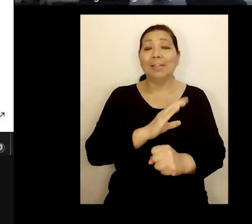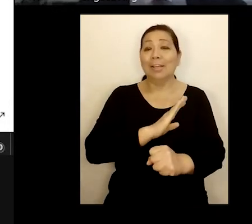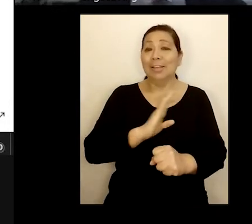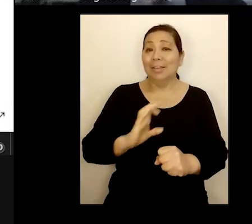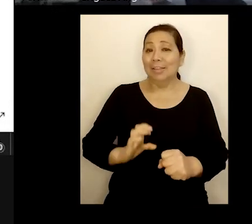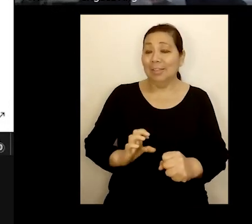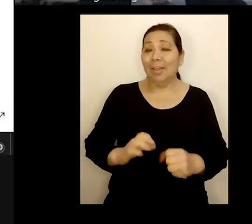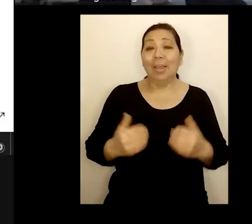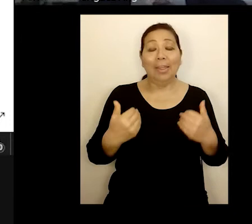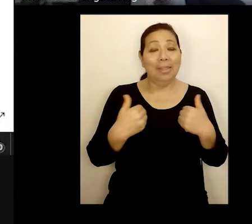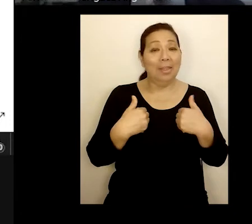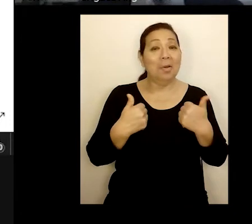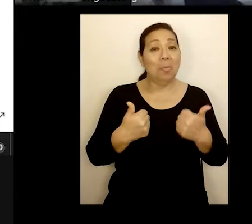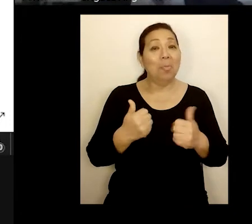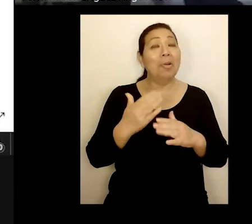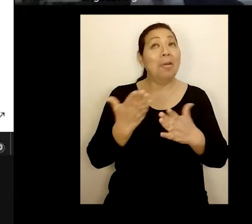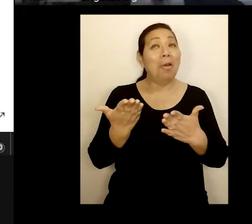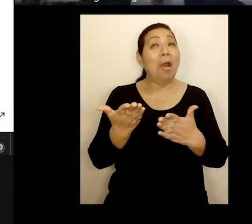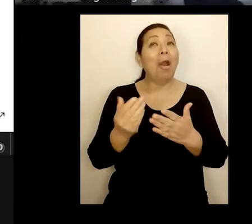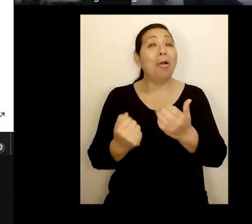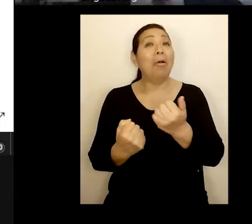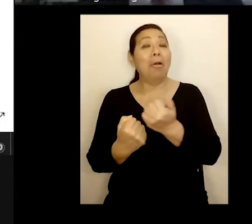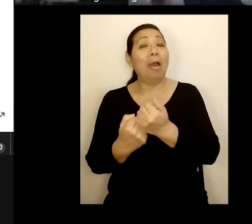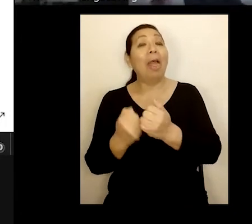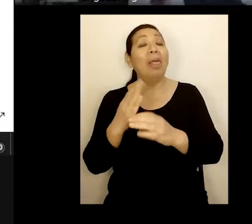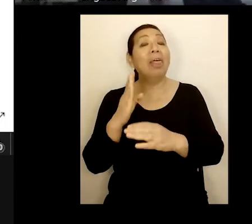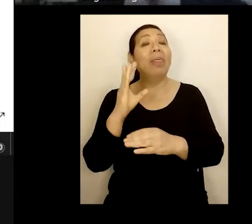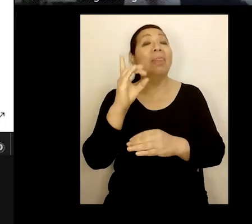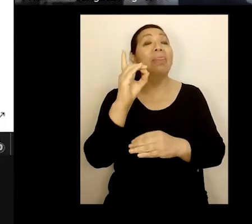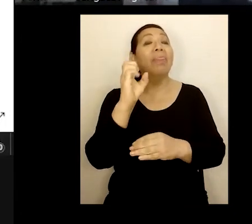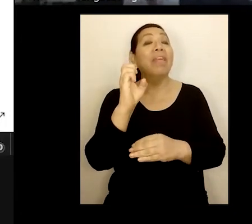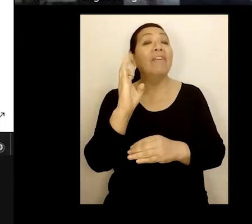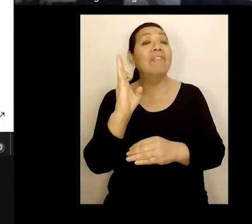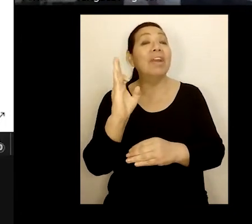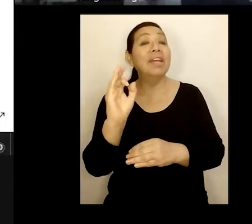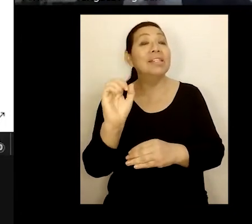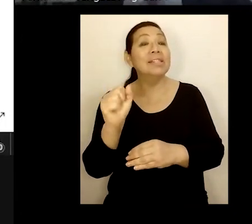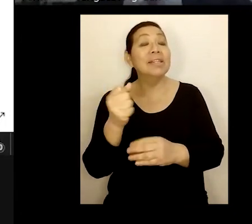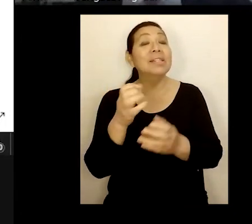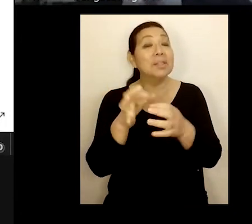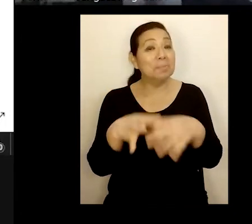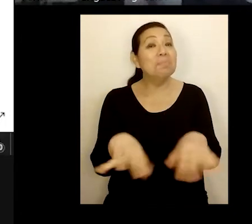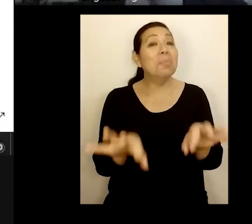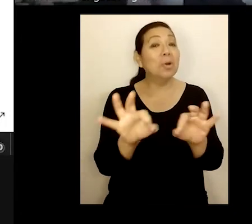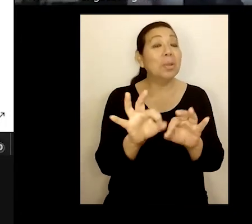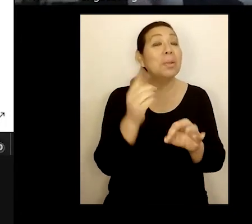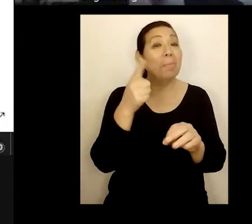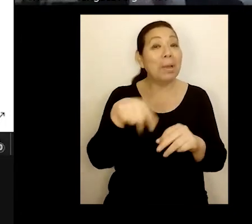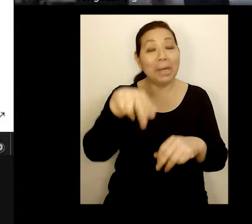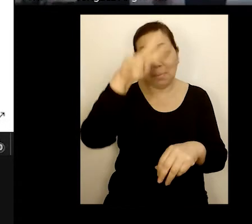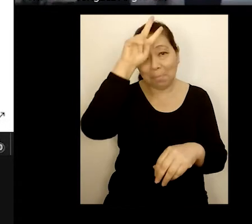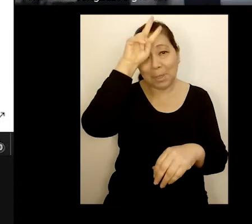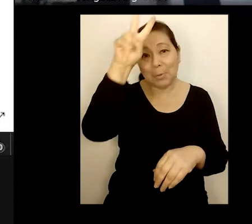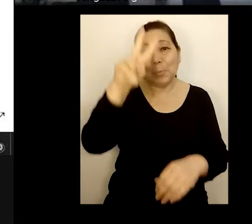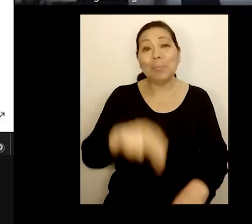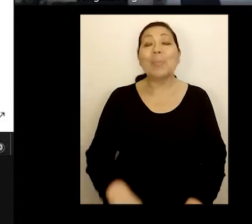esté ejerciendo una buena defensa, porque creo que más allá de todo es importante para nuestro país.